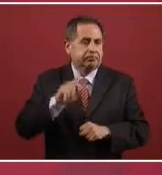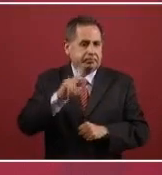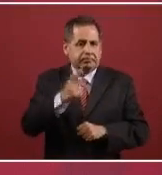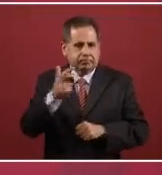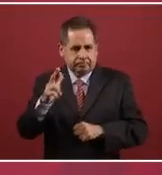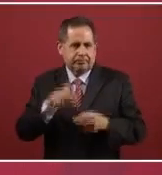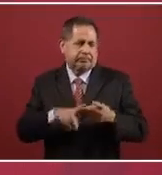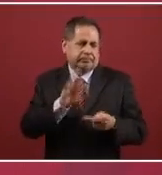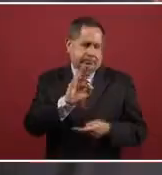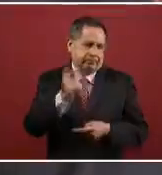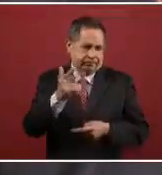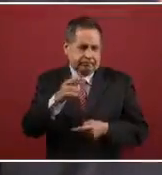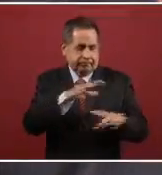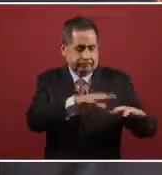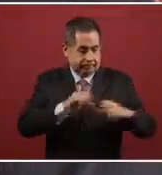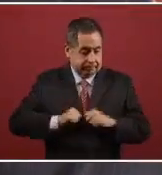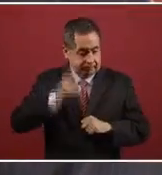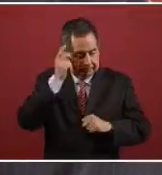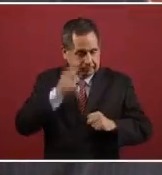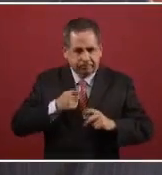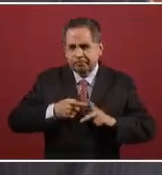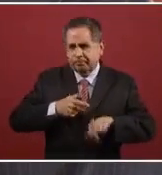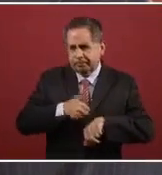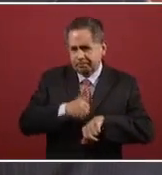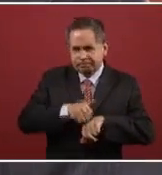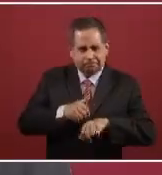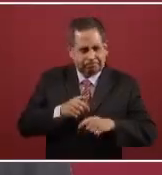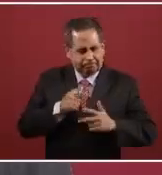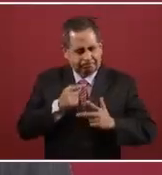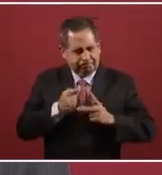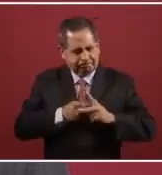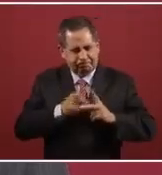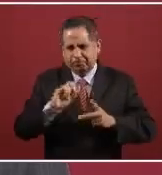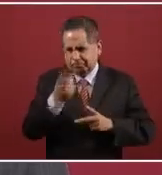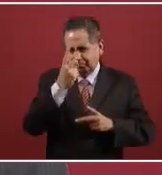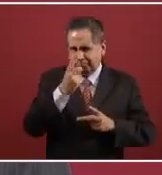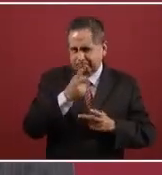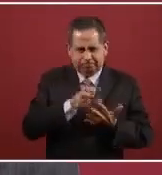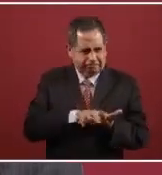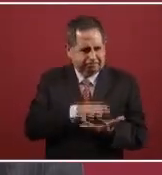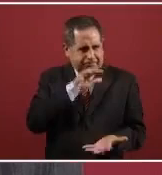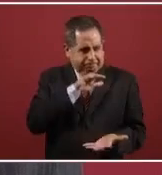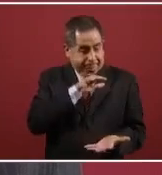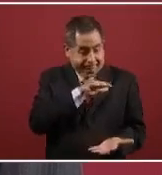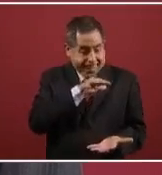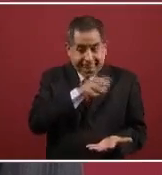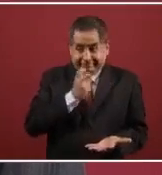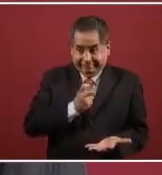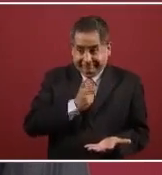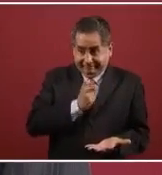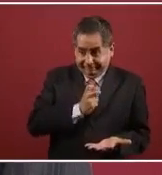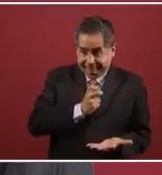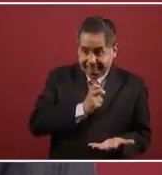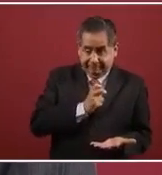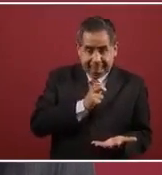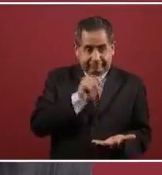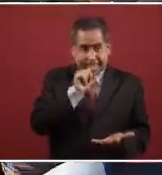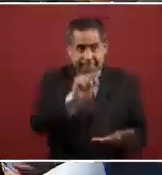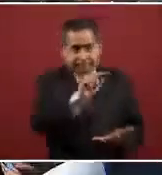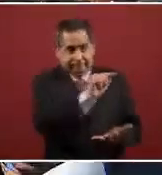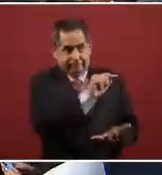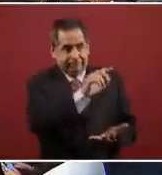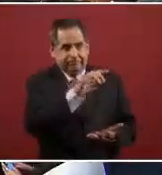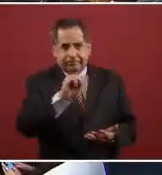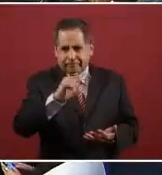Fiscalía ahora, de los numerarios de dólares, bueno, que están en